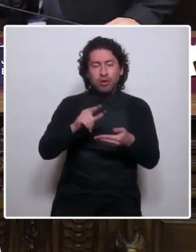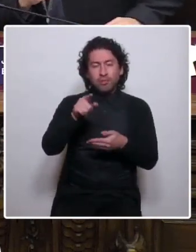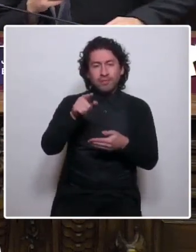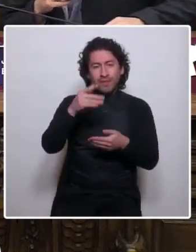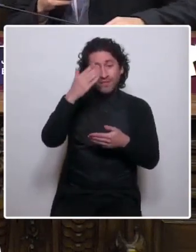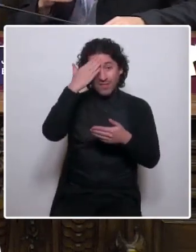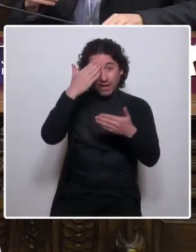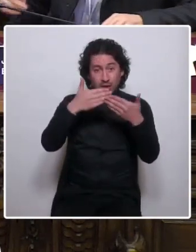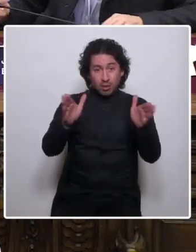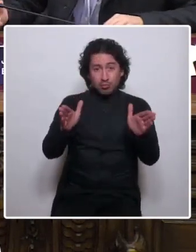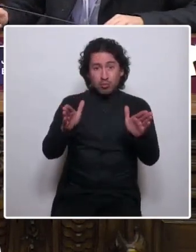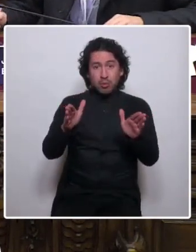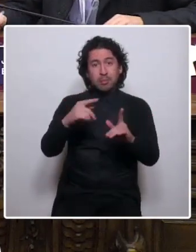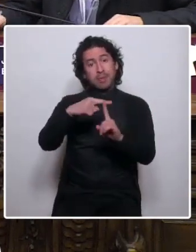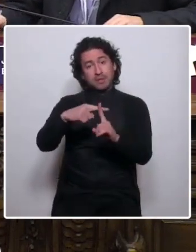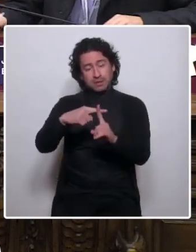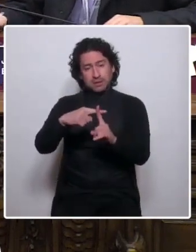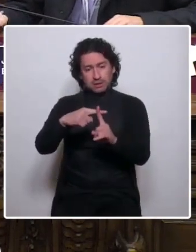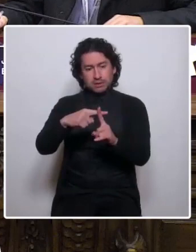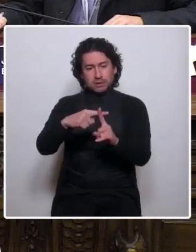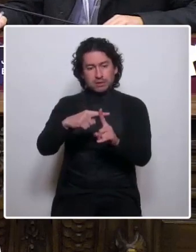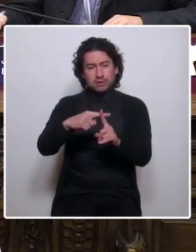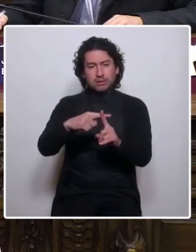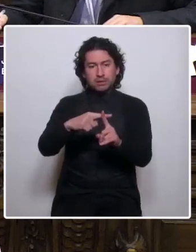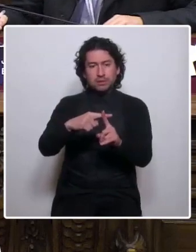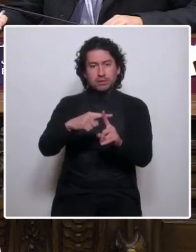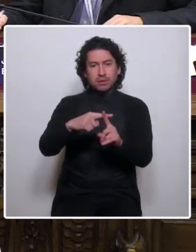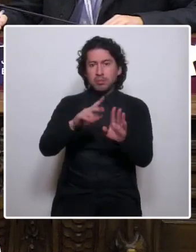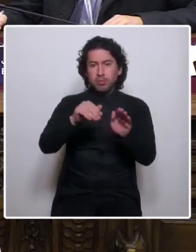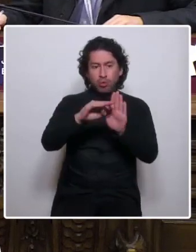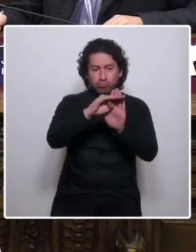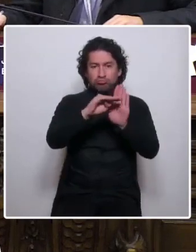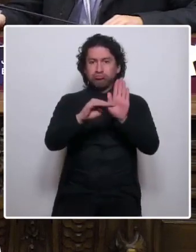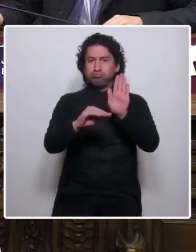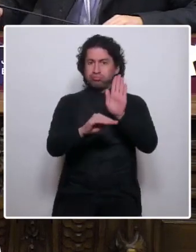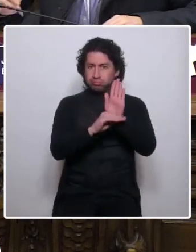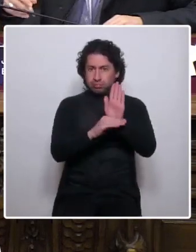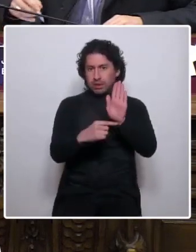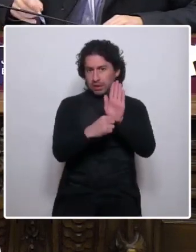Más, que es la que venía a continuación.